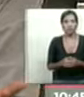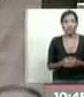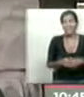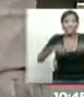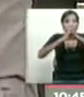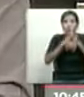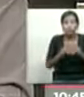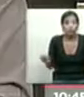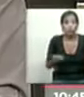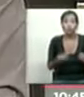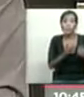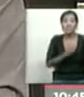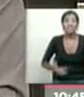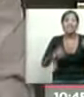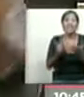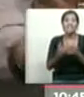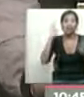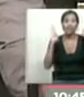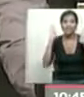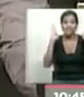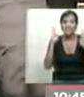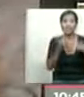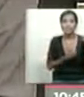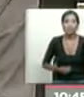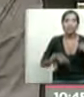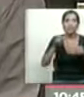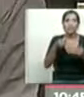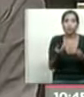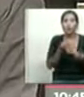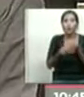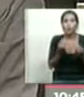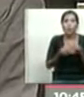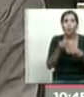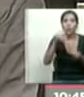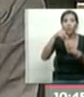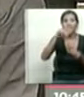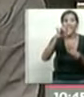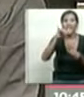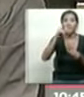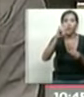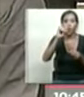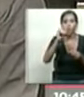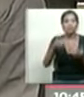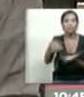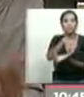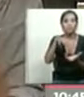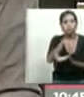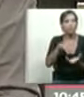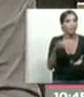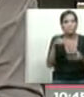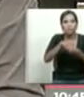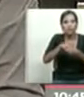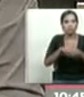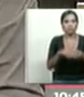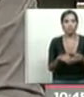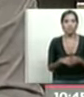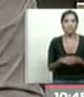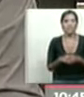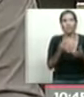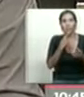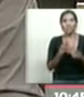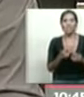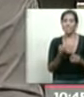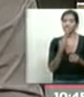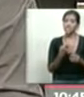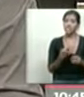los expresidentes y hasta los candidatos a expresidentes como Keiko Fujimori están metidos en algún problema. Y por eso es que Marcelo Odebrecht